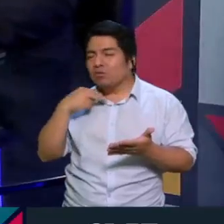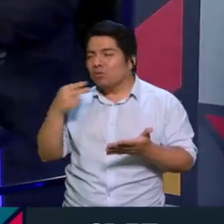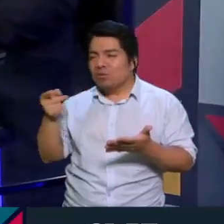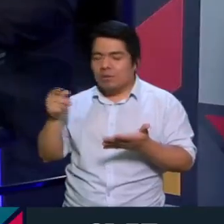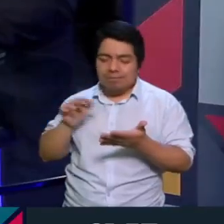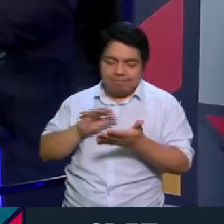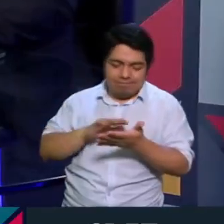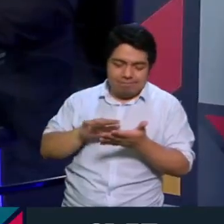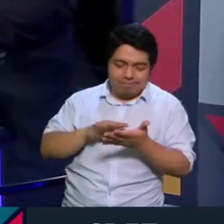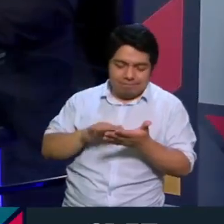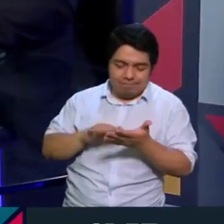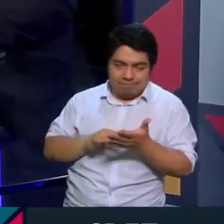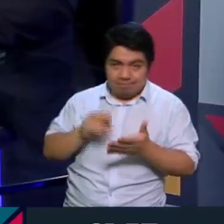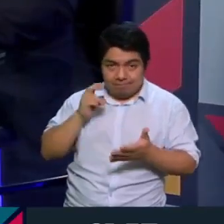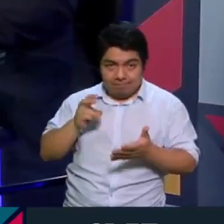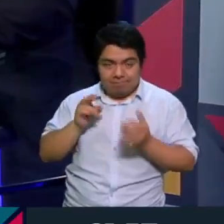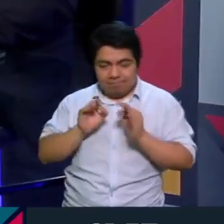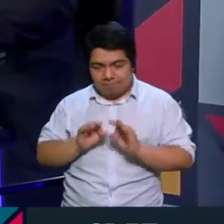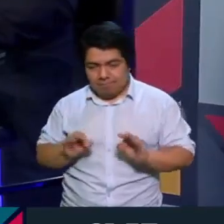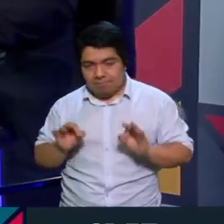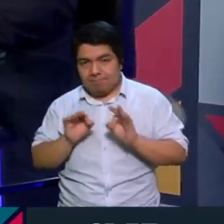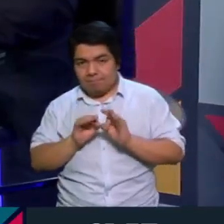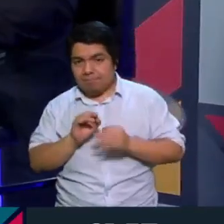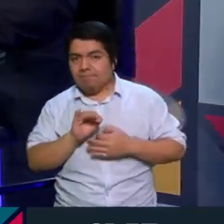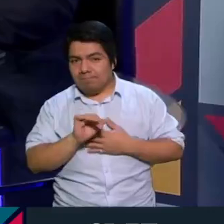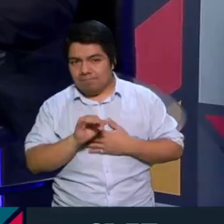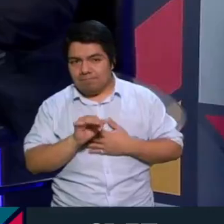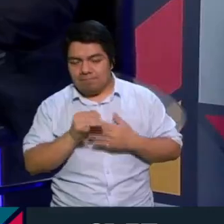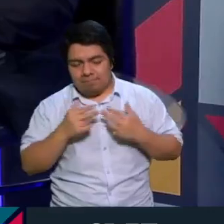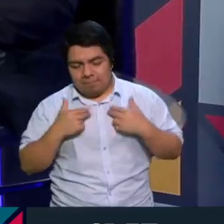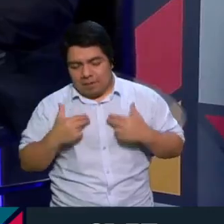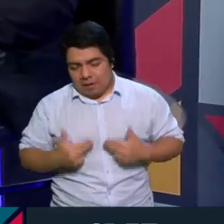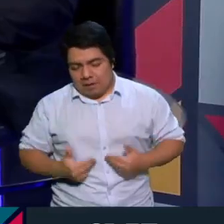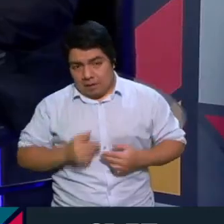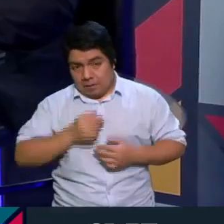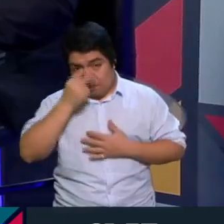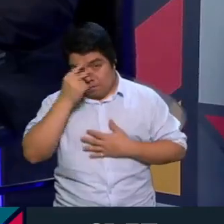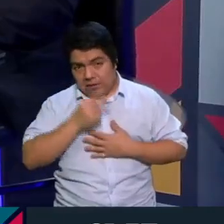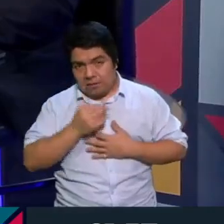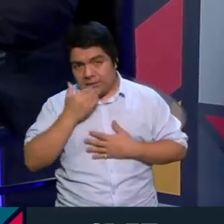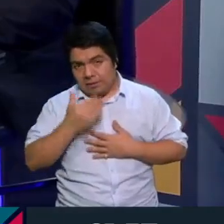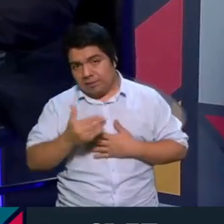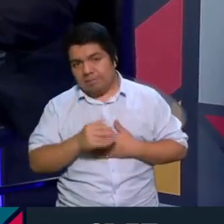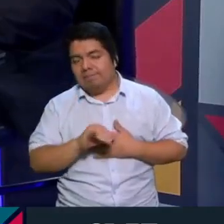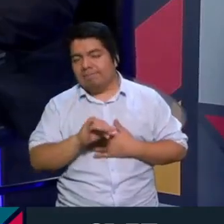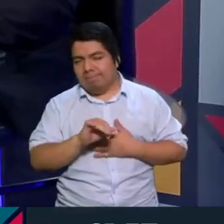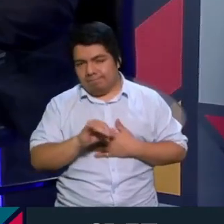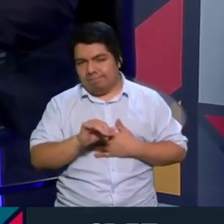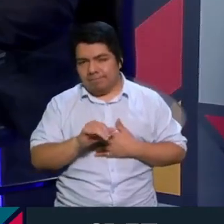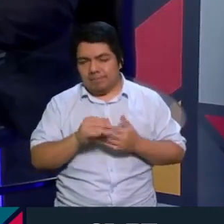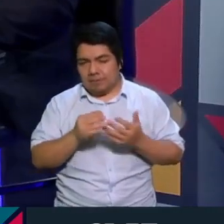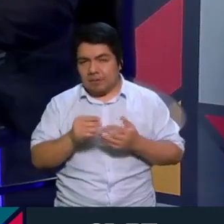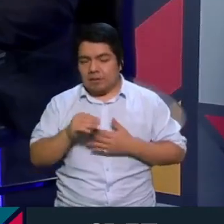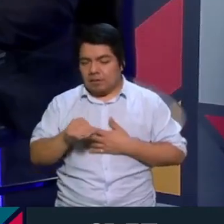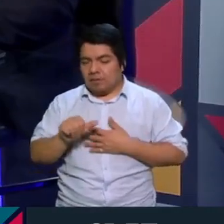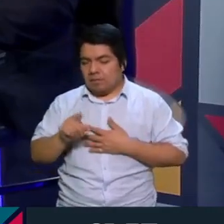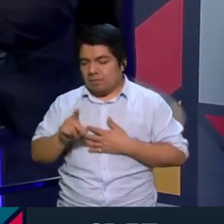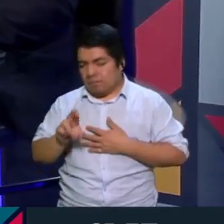¿no?, también en ese legado que constituye el humanismo mexicano y que tiene que ver también con Madero,